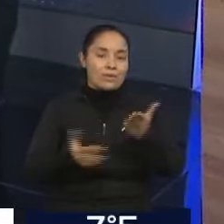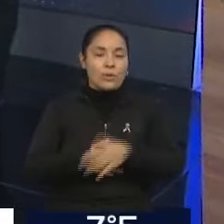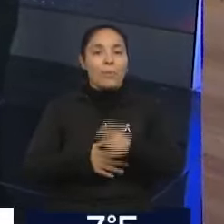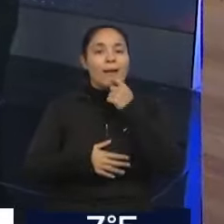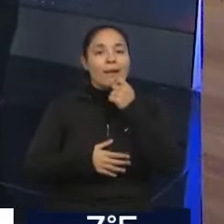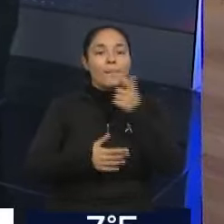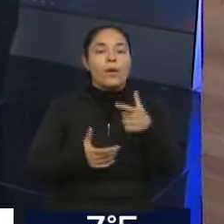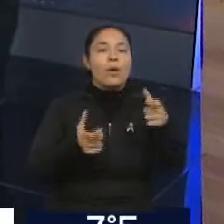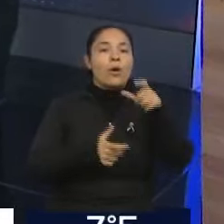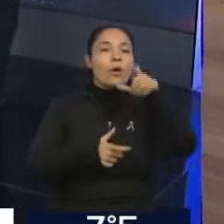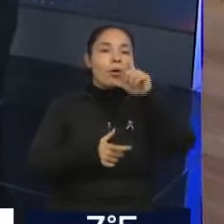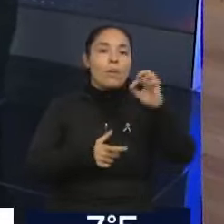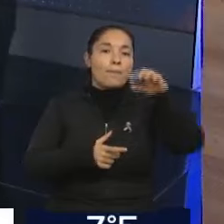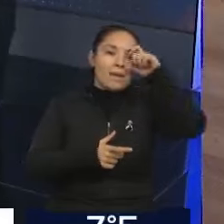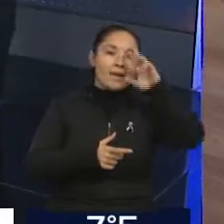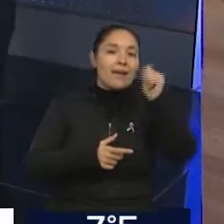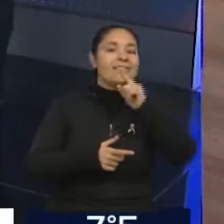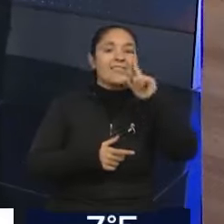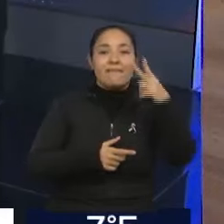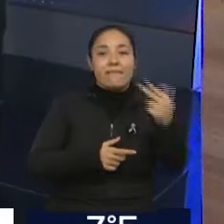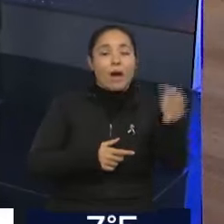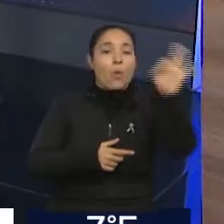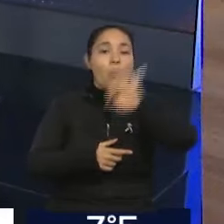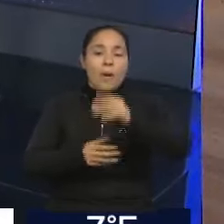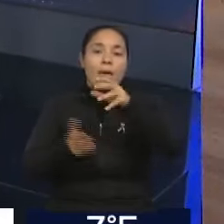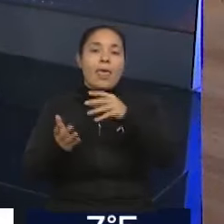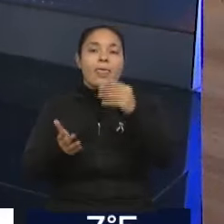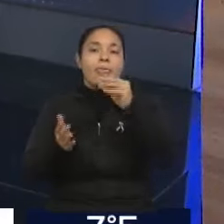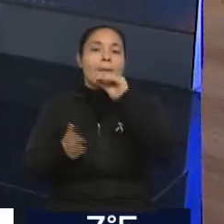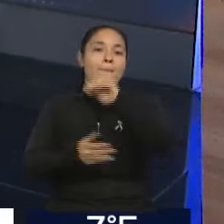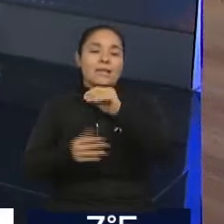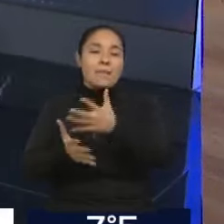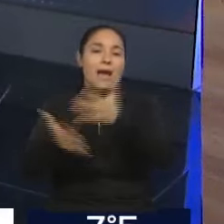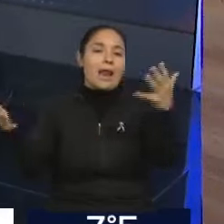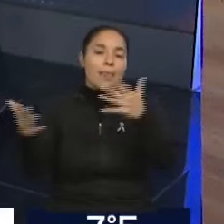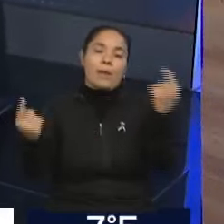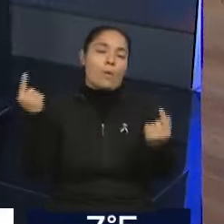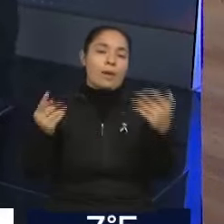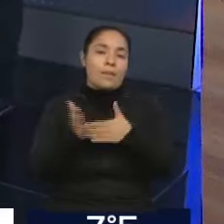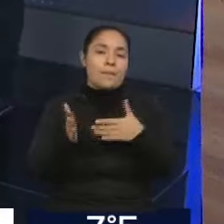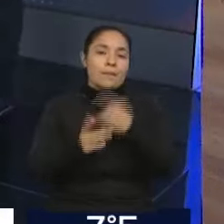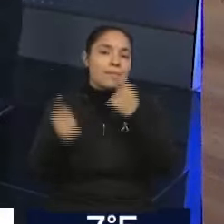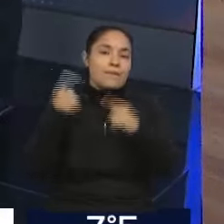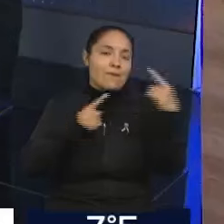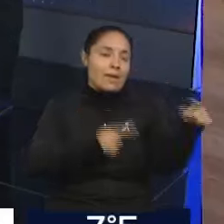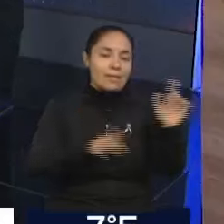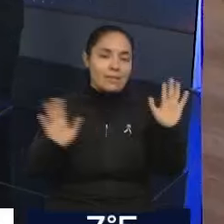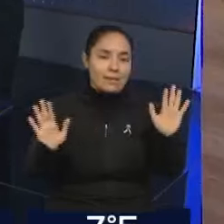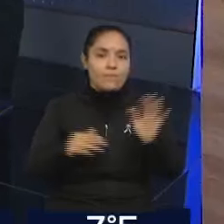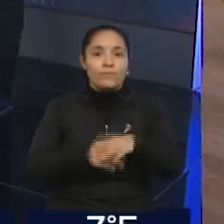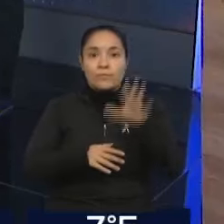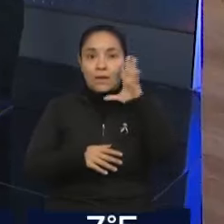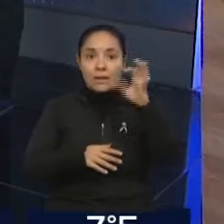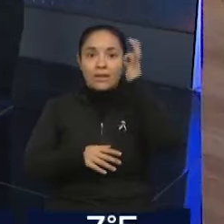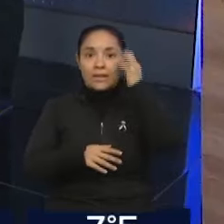una cooperativa, en algún departamento más chiquito. Tal cual. O en algún departamento de otra provincia más pequeña. Pero son esas tasas impositivas. Acordate, pagás